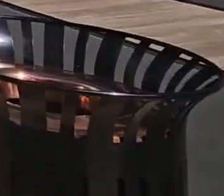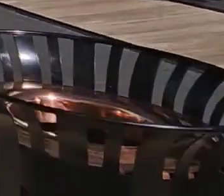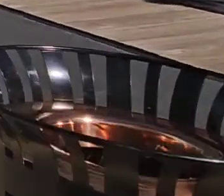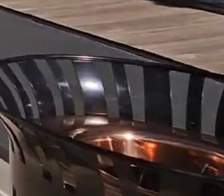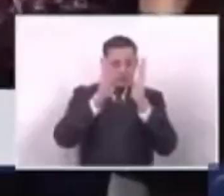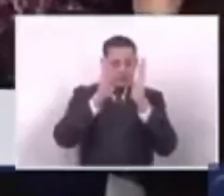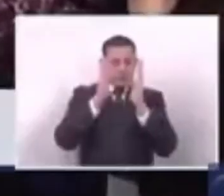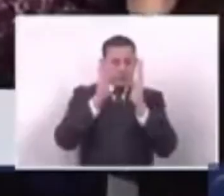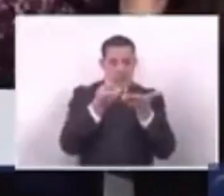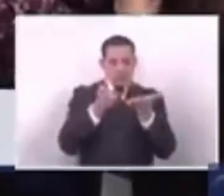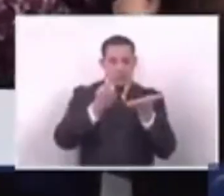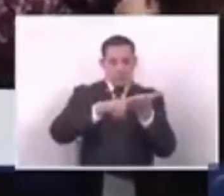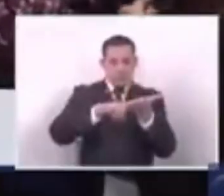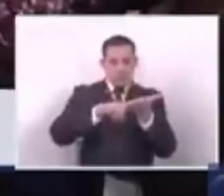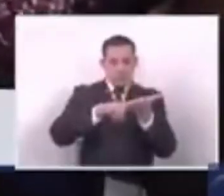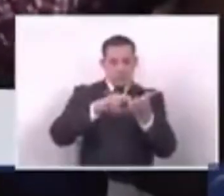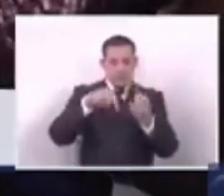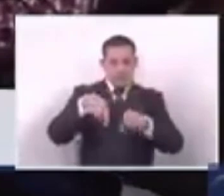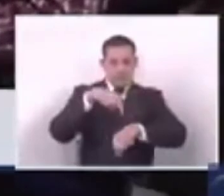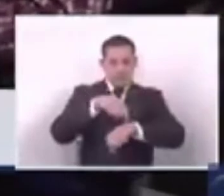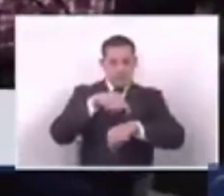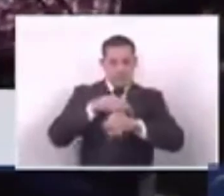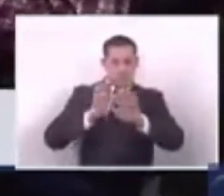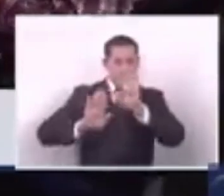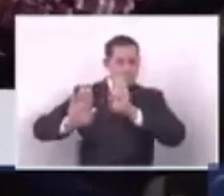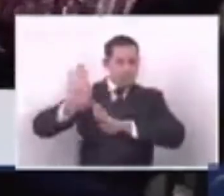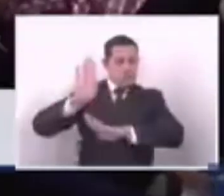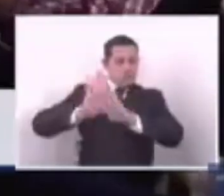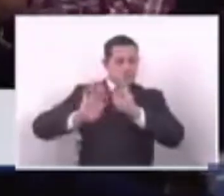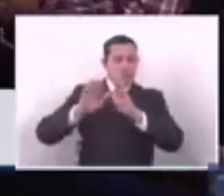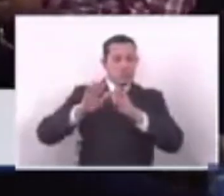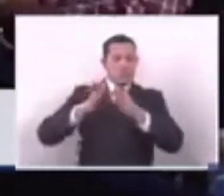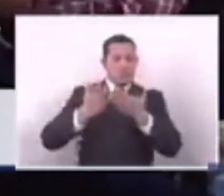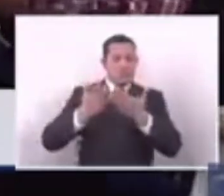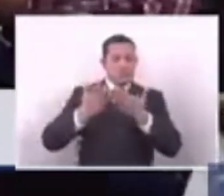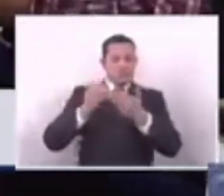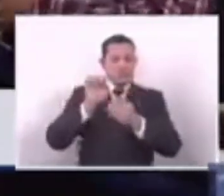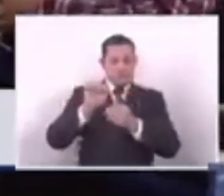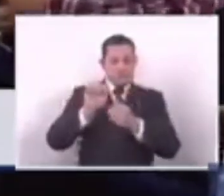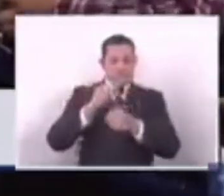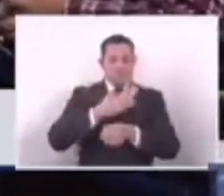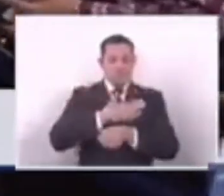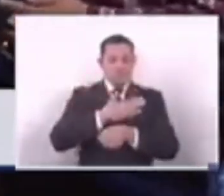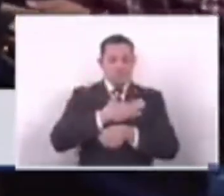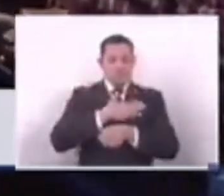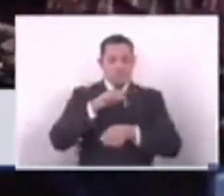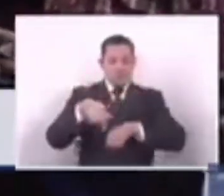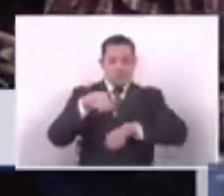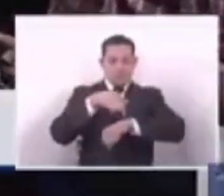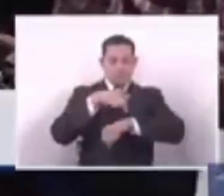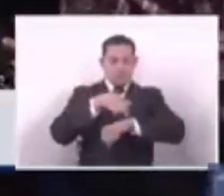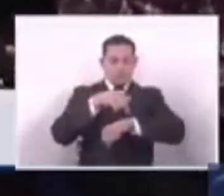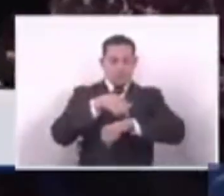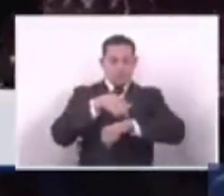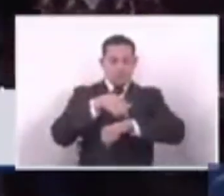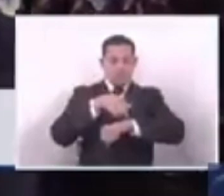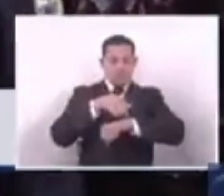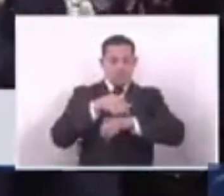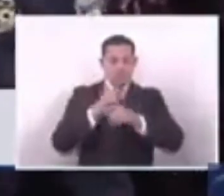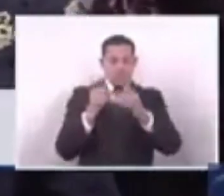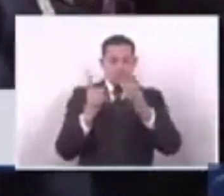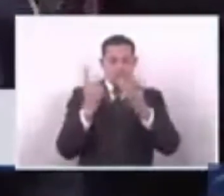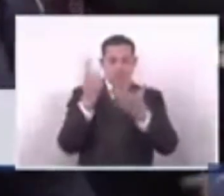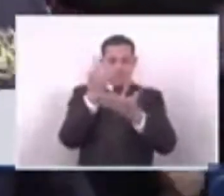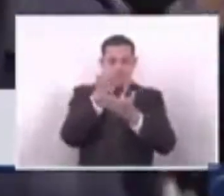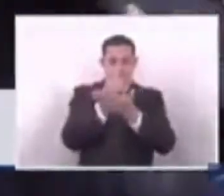Guacha esto, bro. Registrar este hecho histórico. Y pues ahí tenemos en este preciso momento la